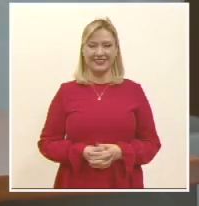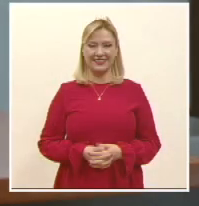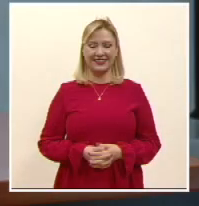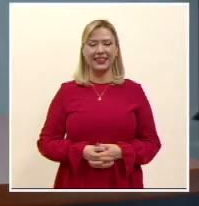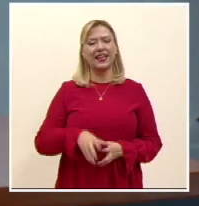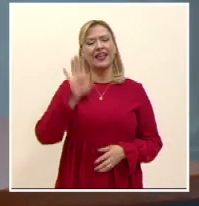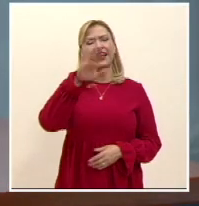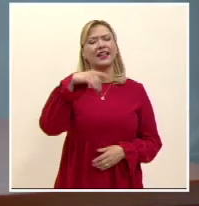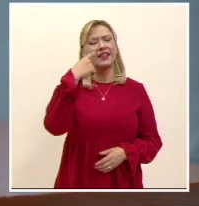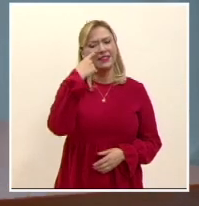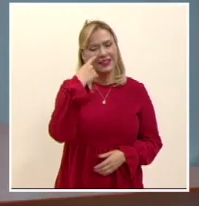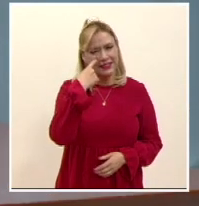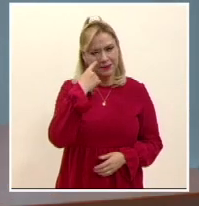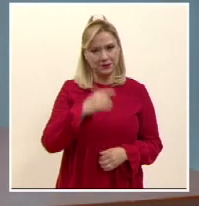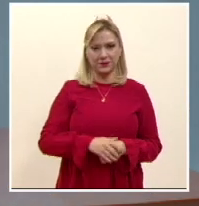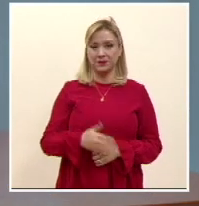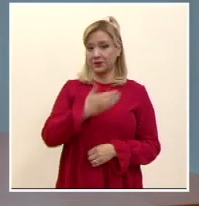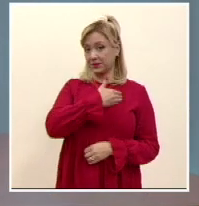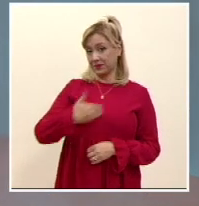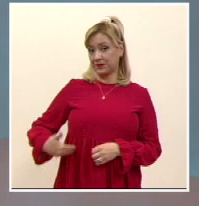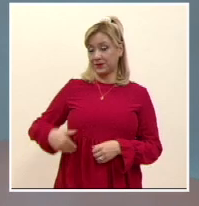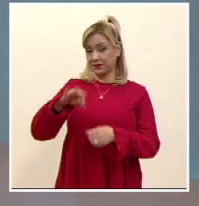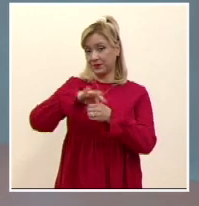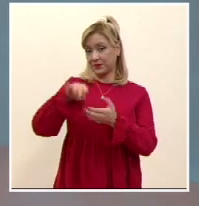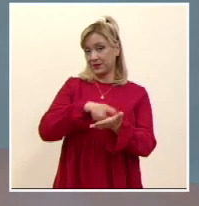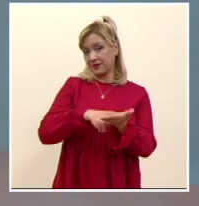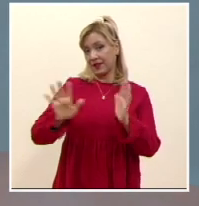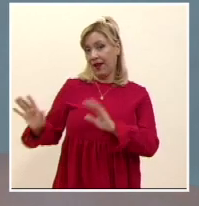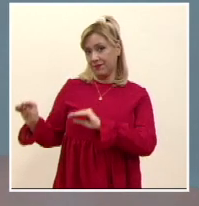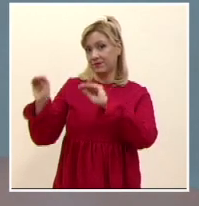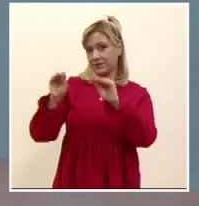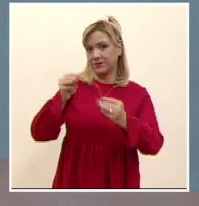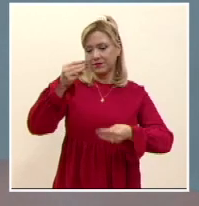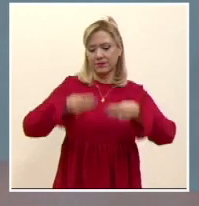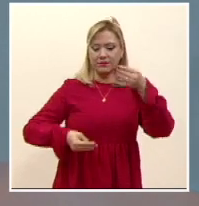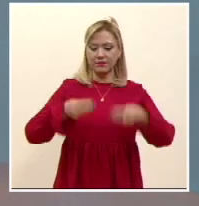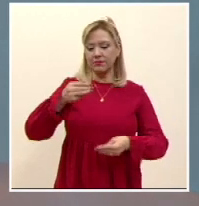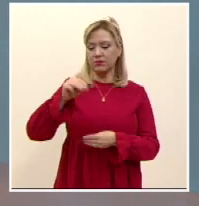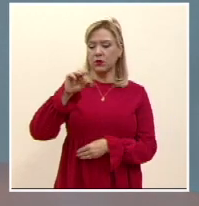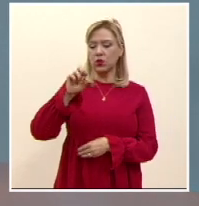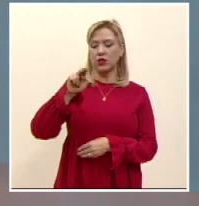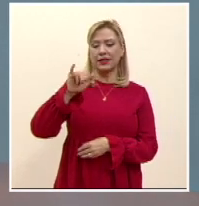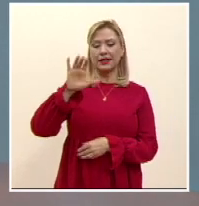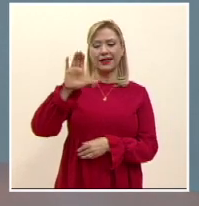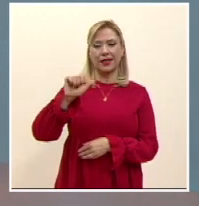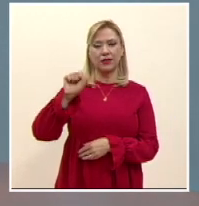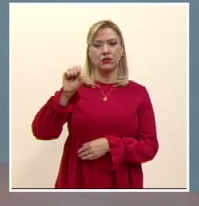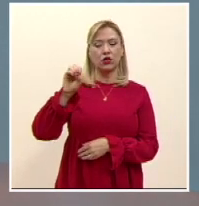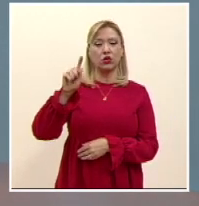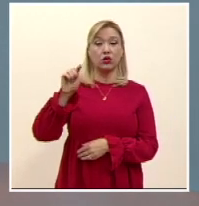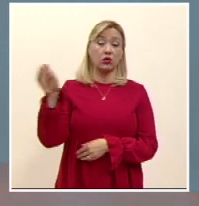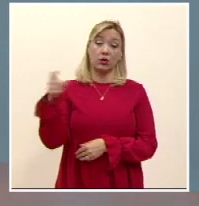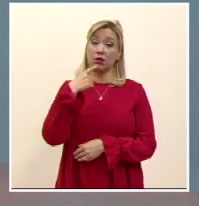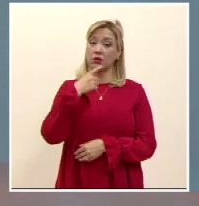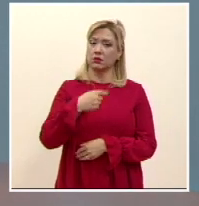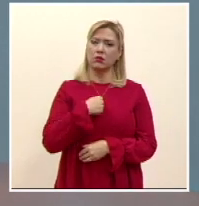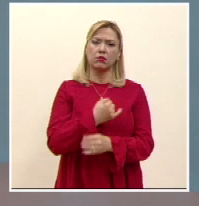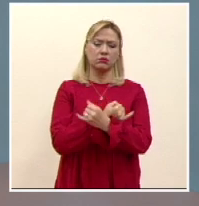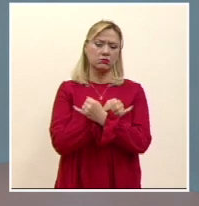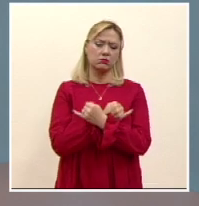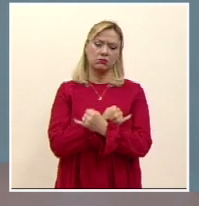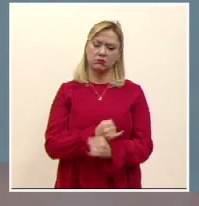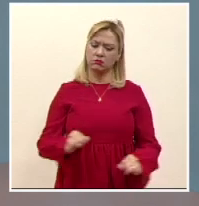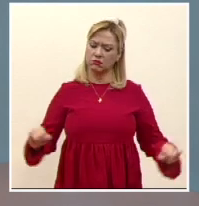Fíjese que al asumir la presidencia del Tribunal Electoral, la magistrada Mónica Aralí Soto aseguró que actuarán con autonomía y